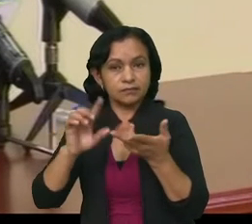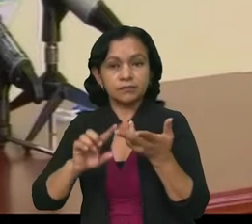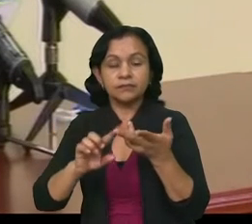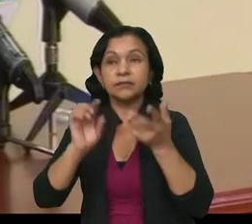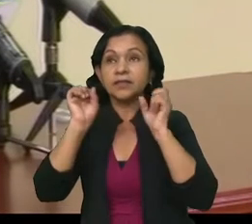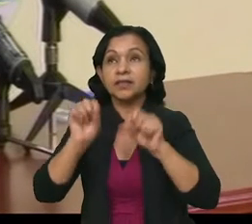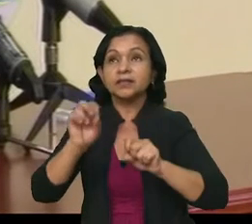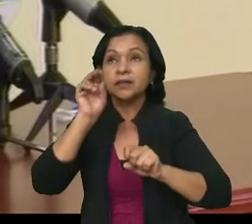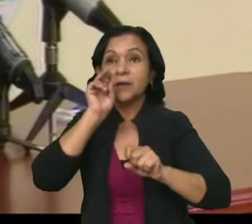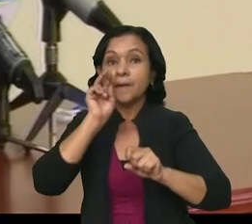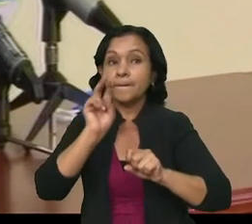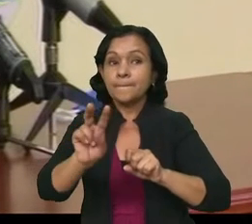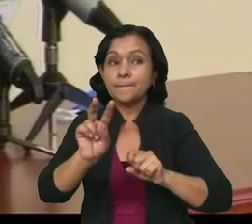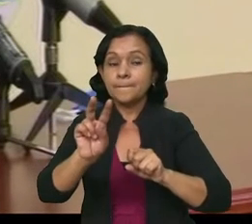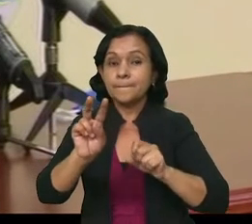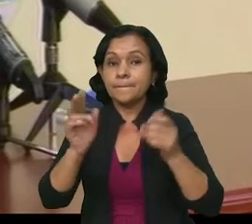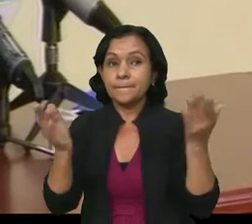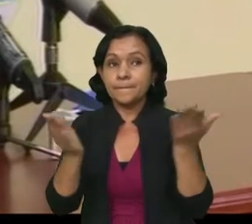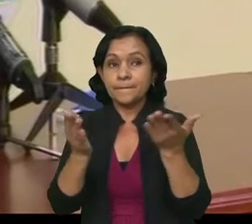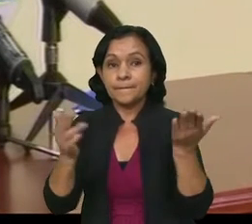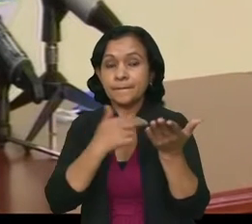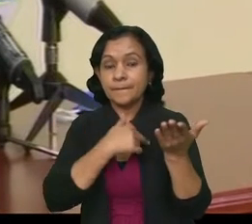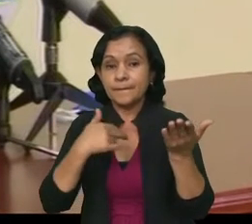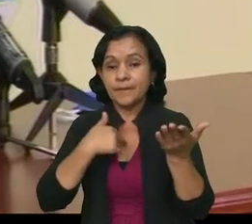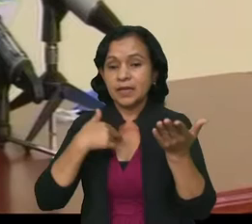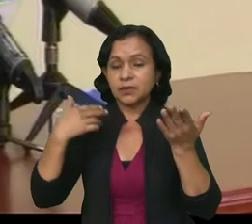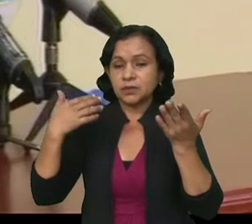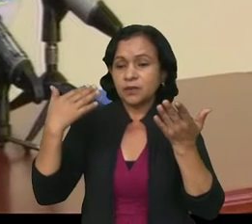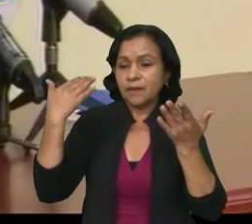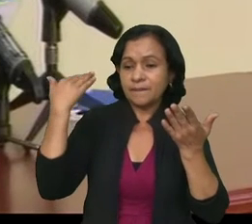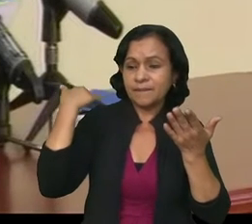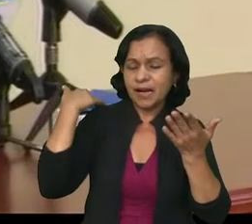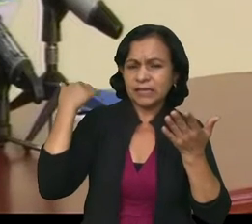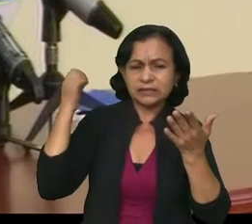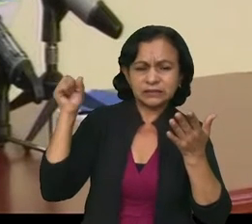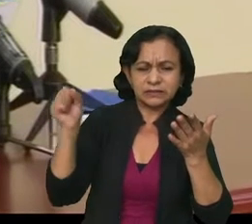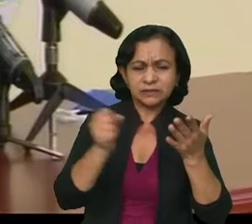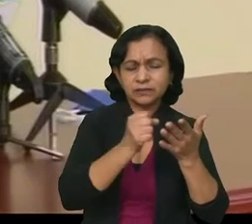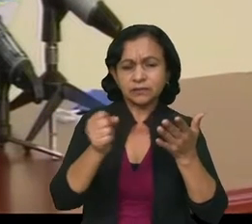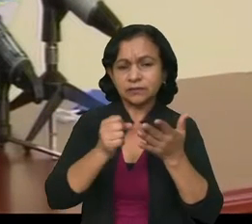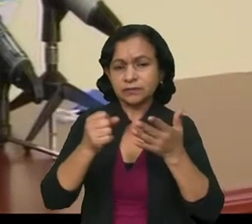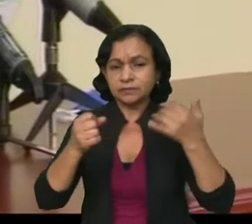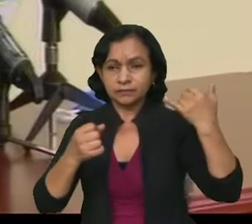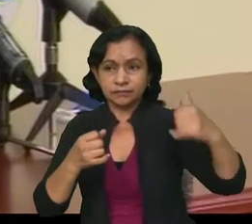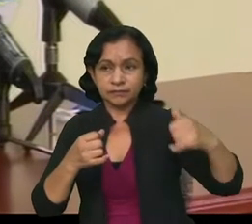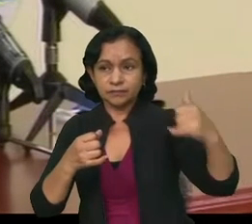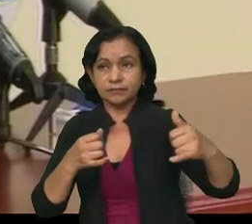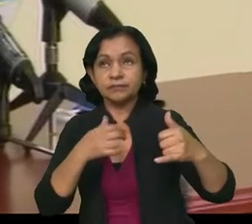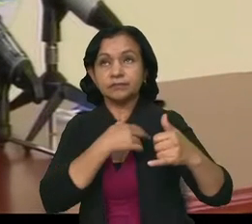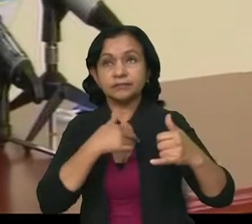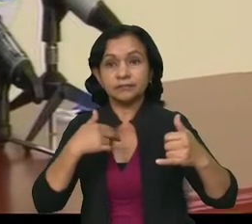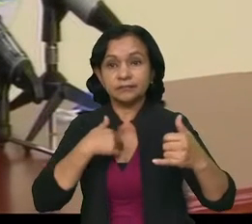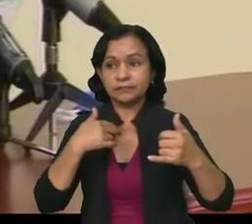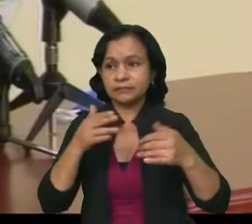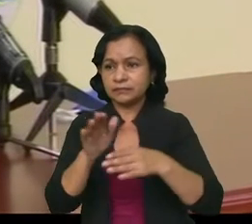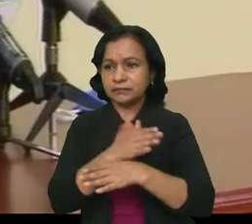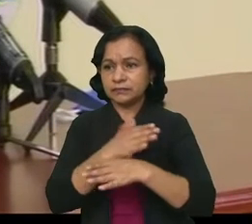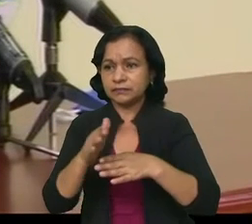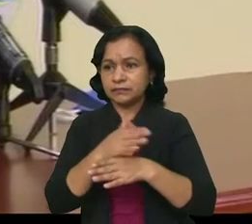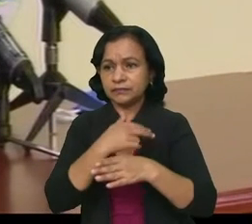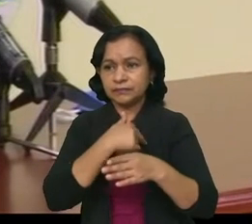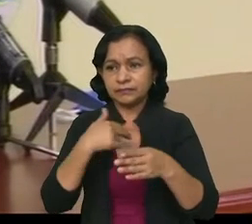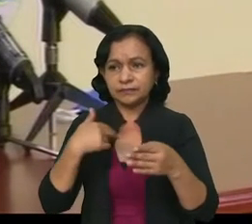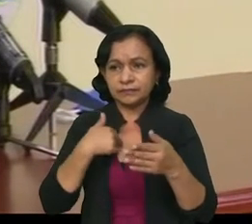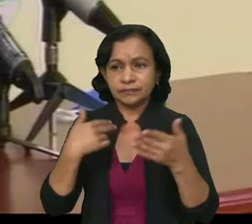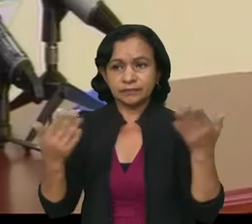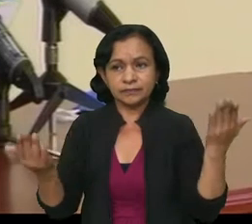podemos ver las lesiones en su espaldita, en el costado izquierdo, de forma irregular, y en